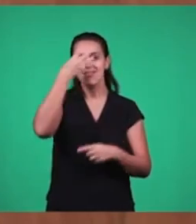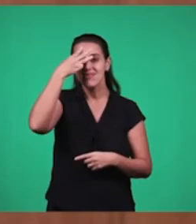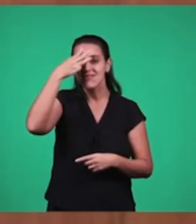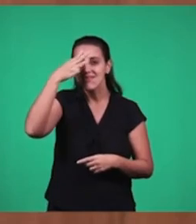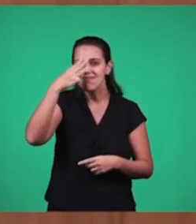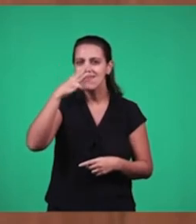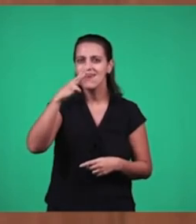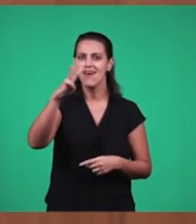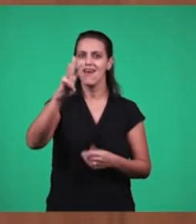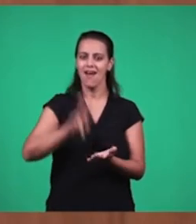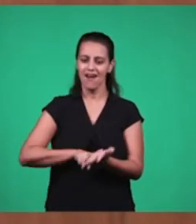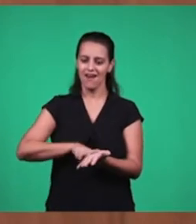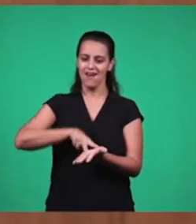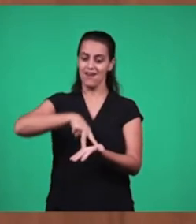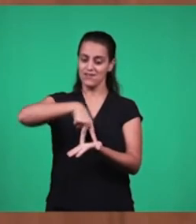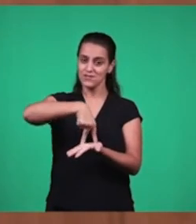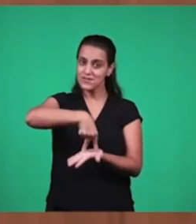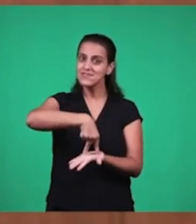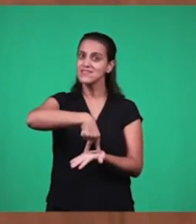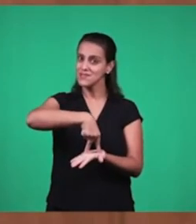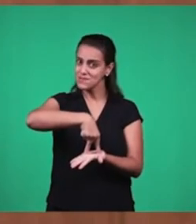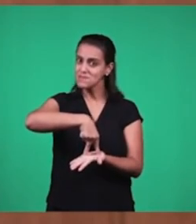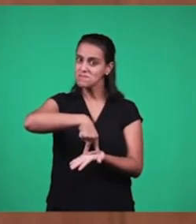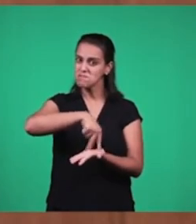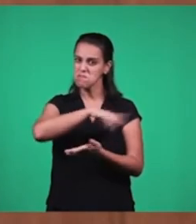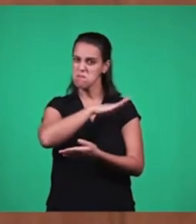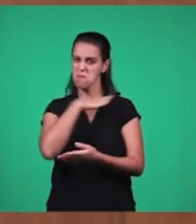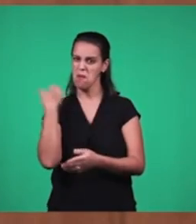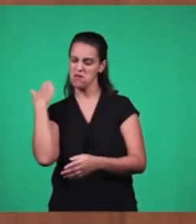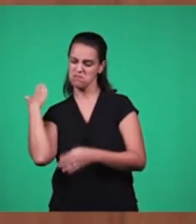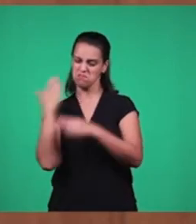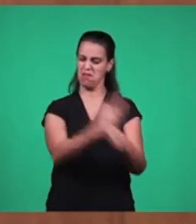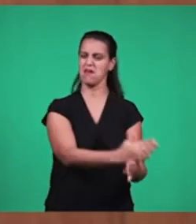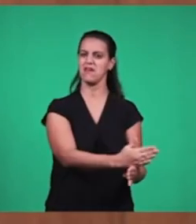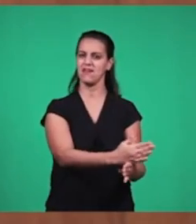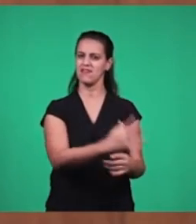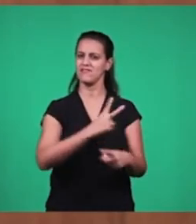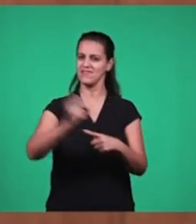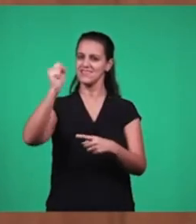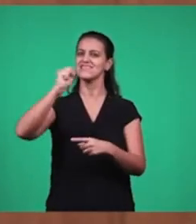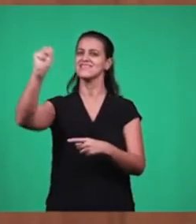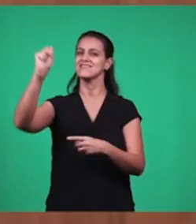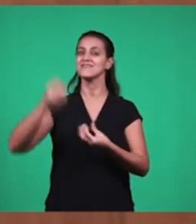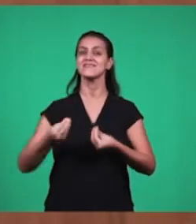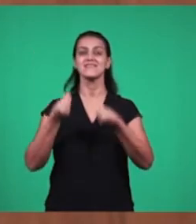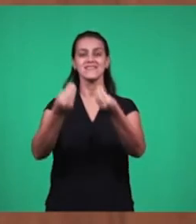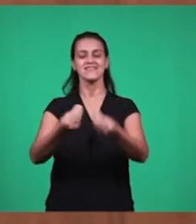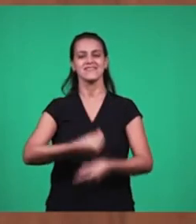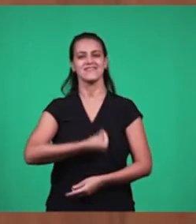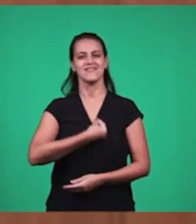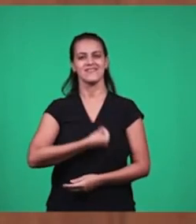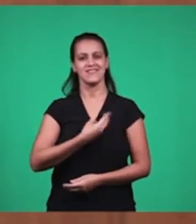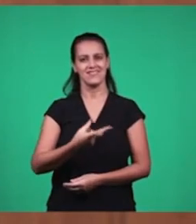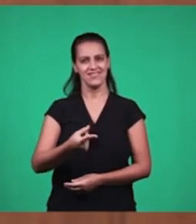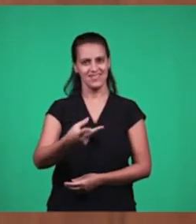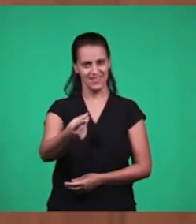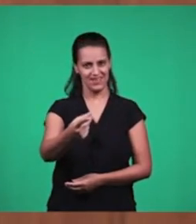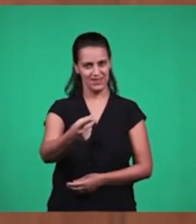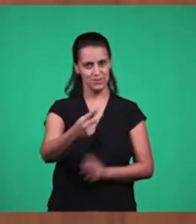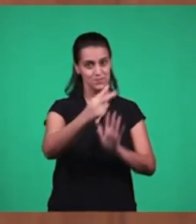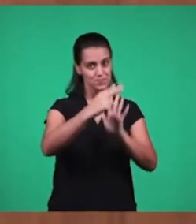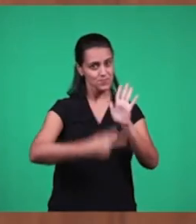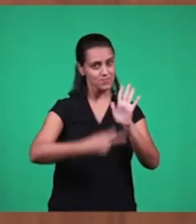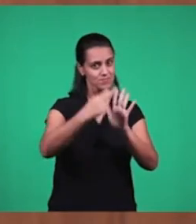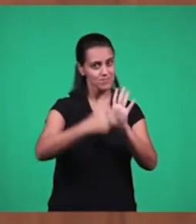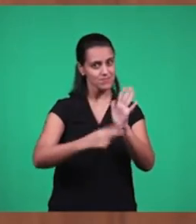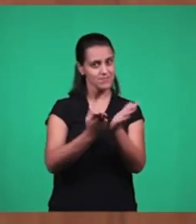día Él resucitó y venció la muerte para darnos vida eterna. Entonces vamos a leer